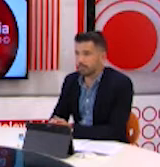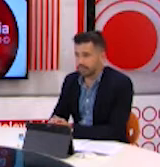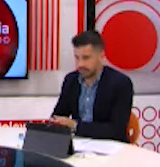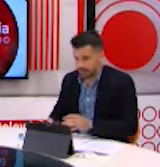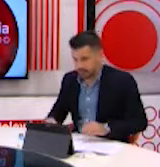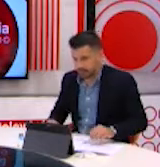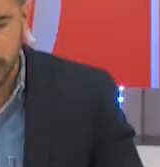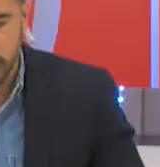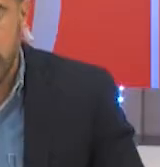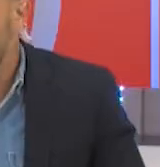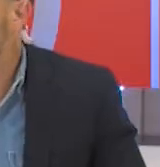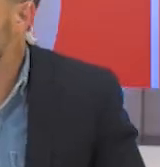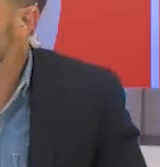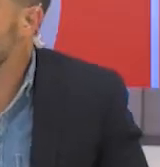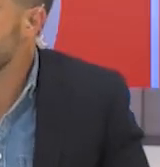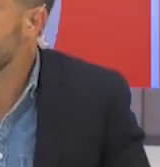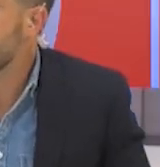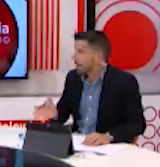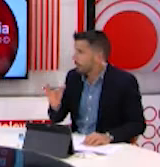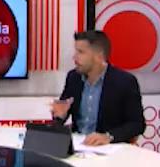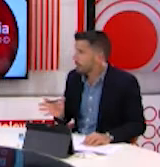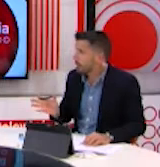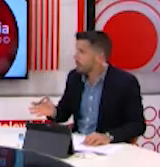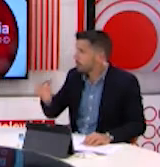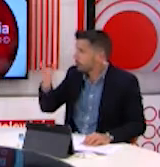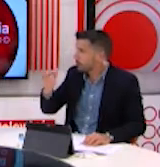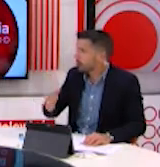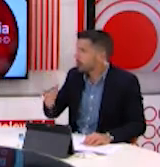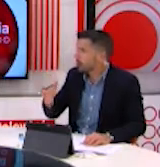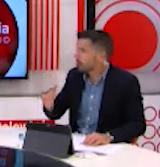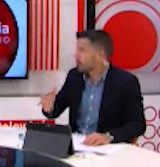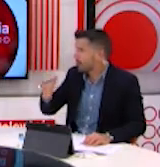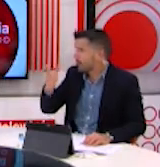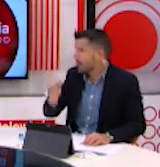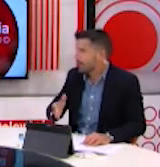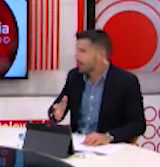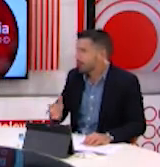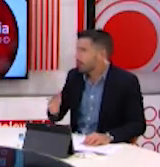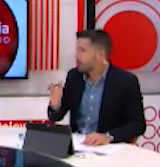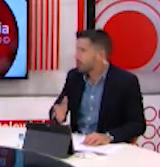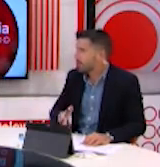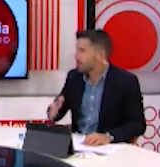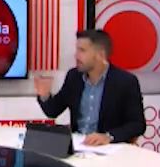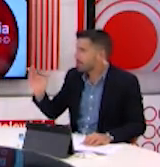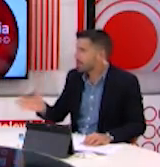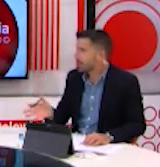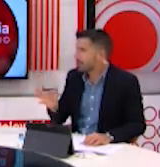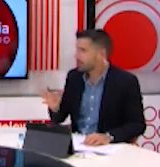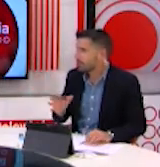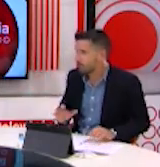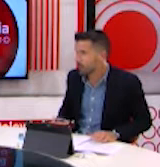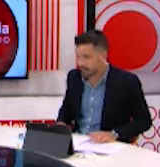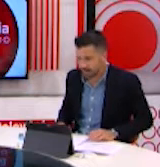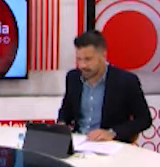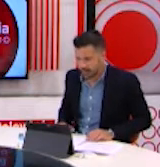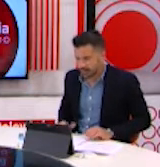que garantiza además el empleo. Aunque sí que es difícil, ¿no?, abrir una farmacia, porque todo eso se rige bajo una normativa de distancias y